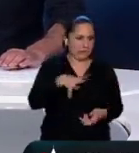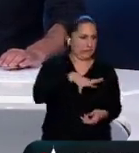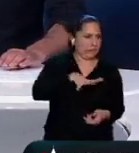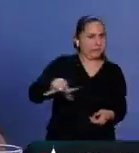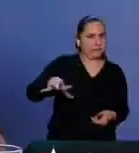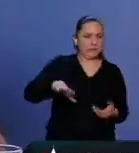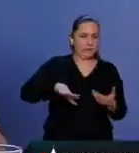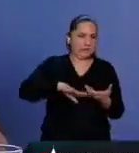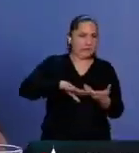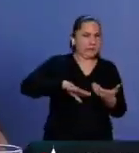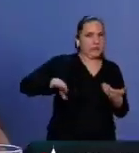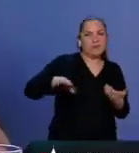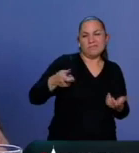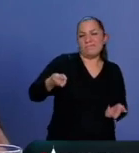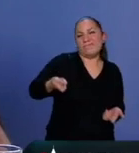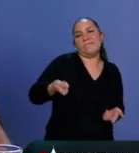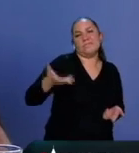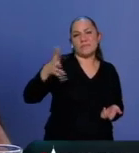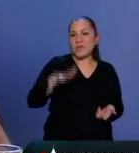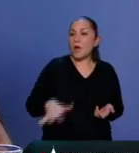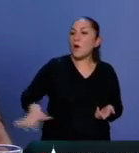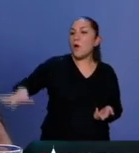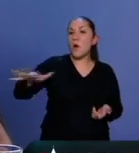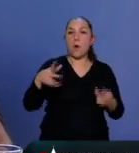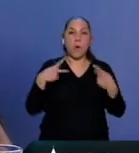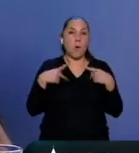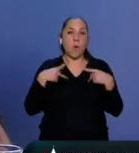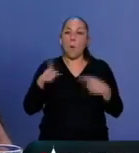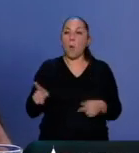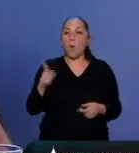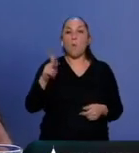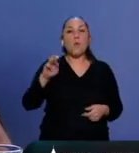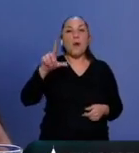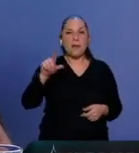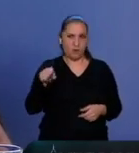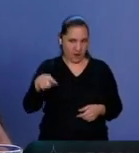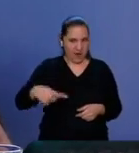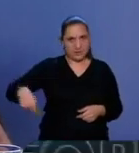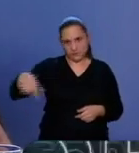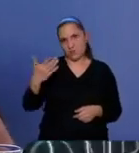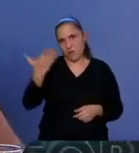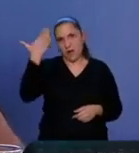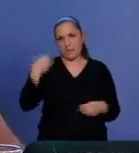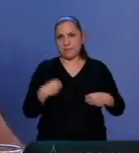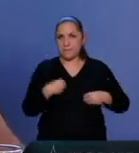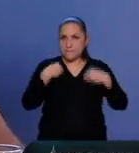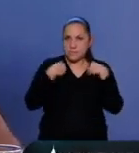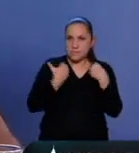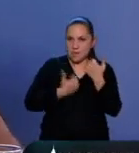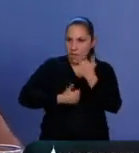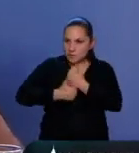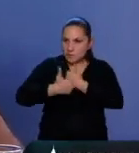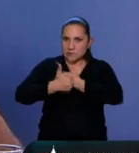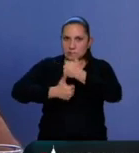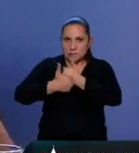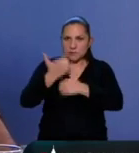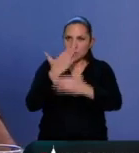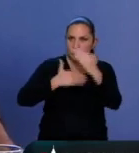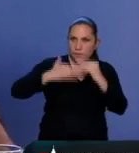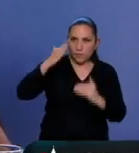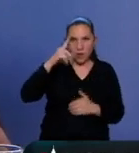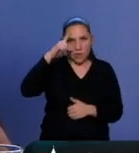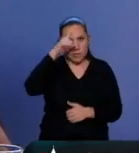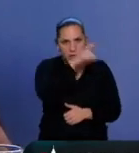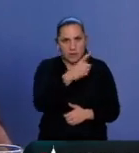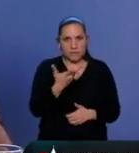clases sociales que no tienen tantos privilegios como yo, ni tampoco tantas oportunidades de desarrollo, porque parece que cuando empieza